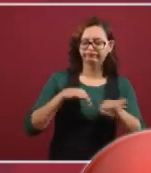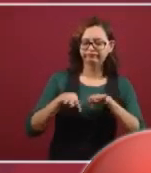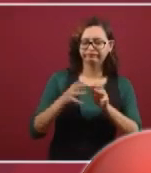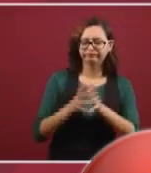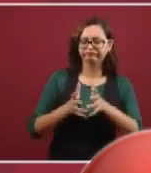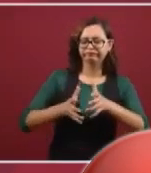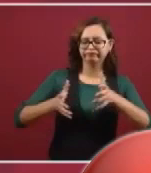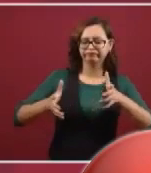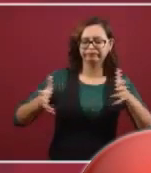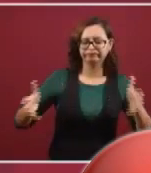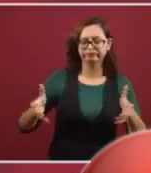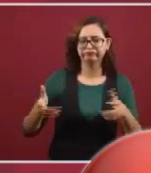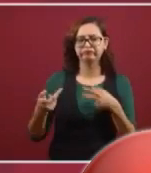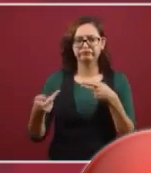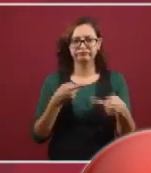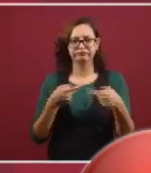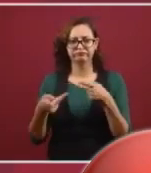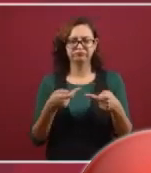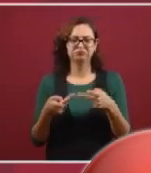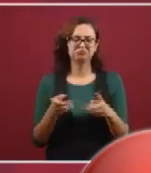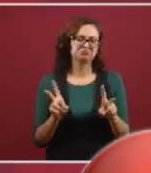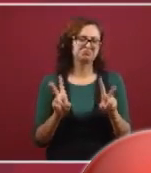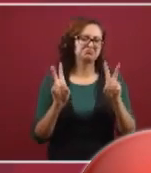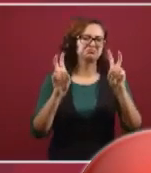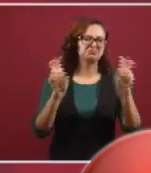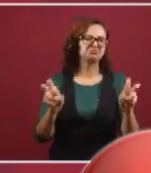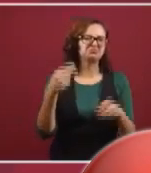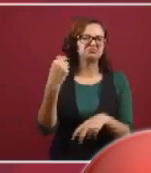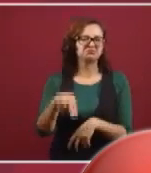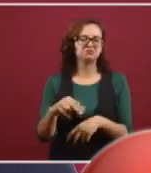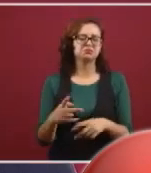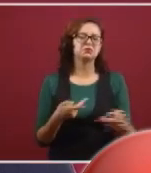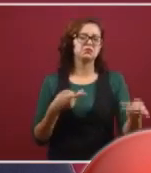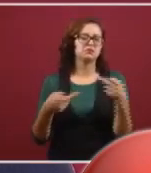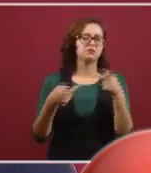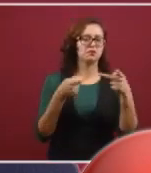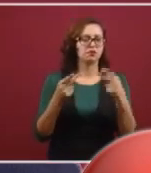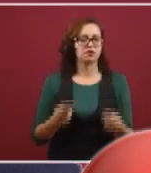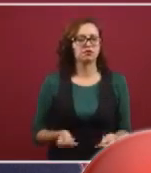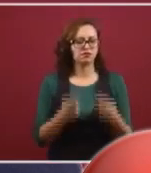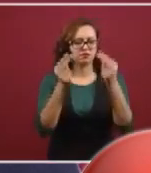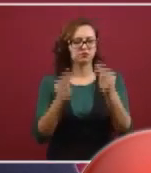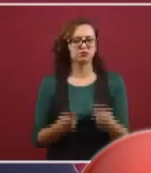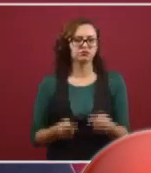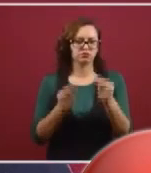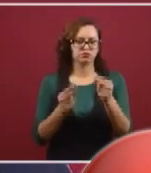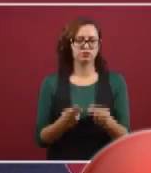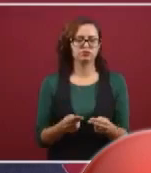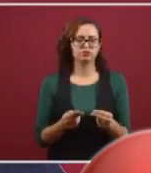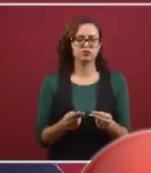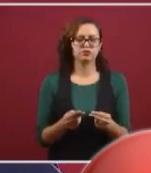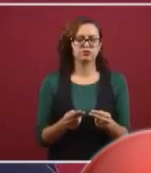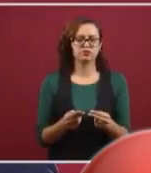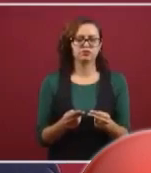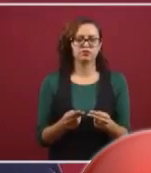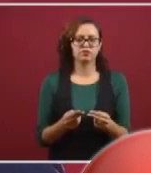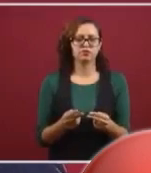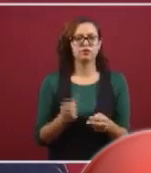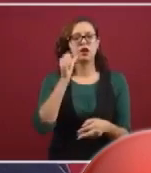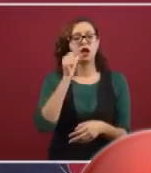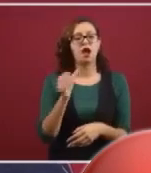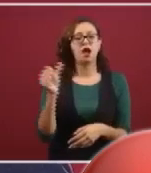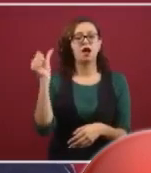le llaman el plan de negocios que se aprobó el día